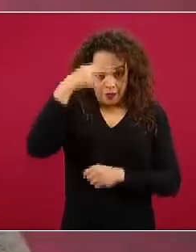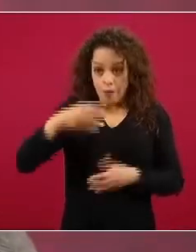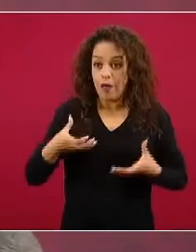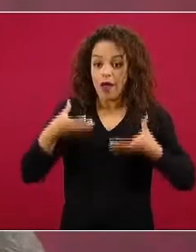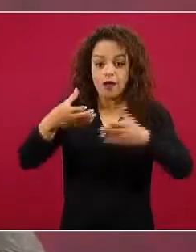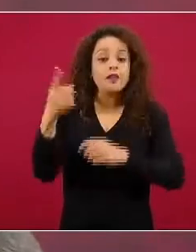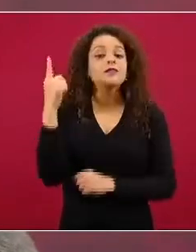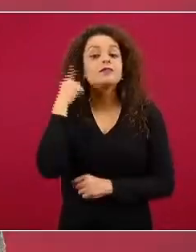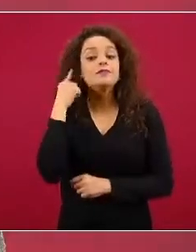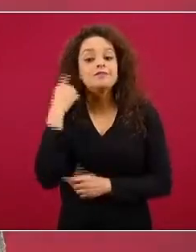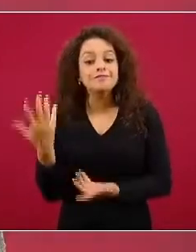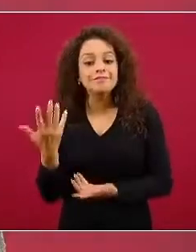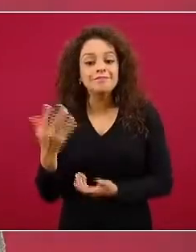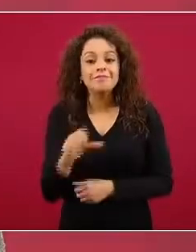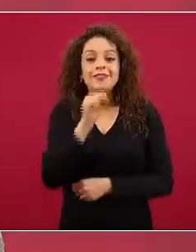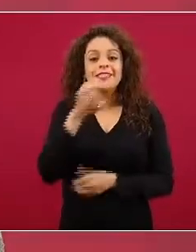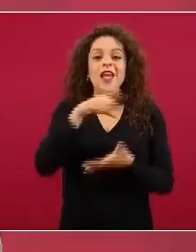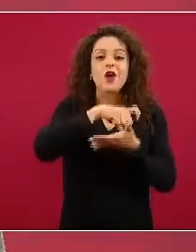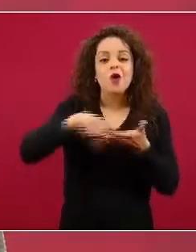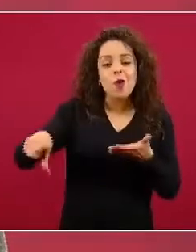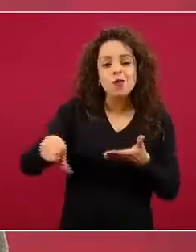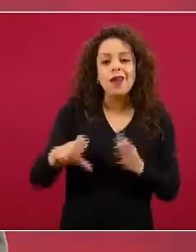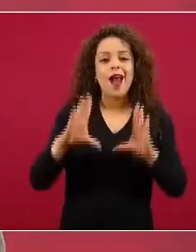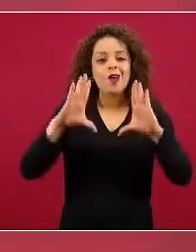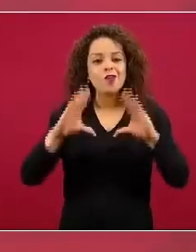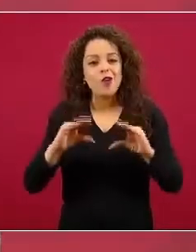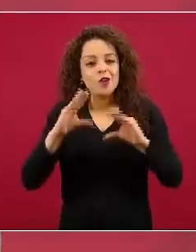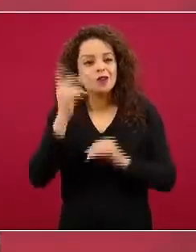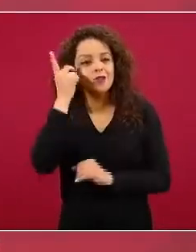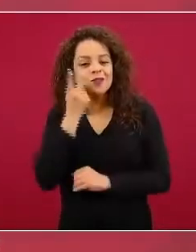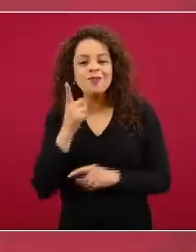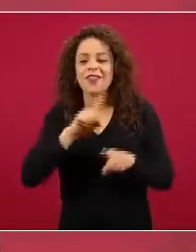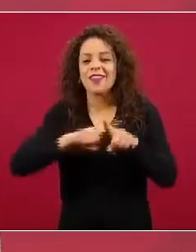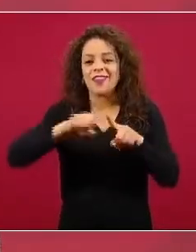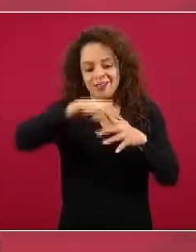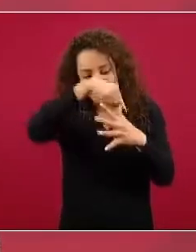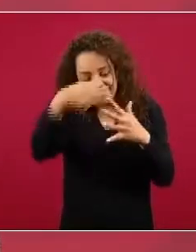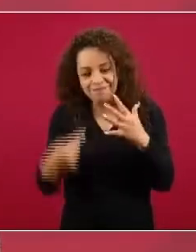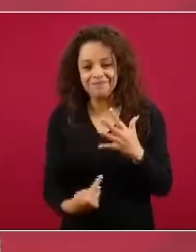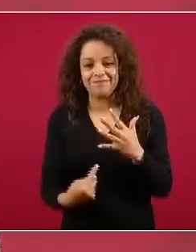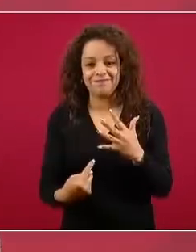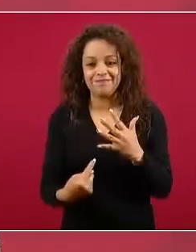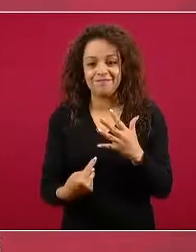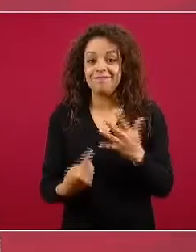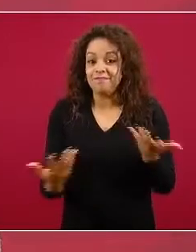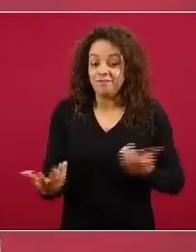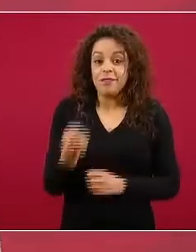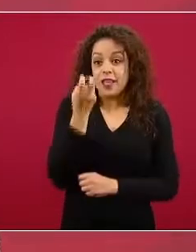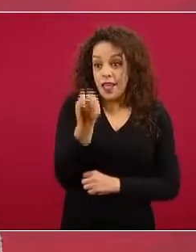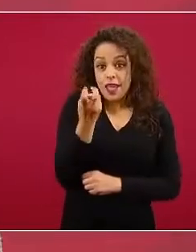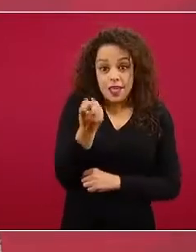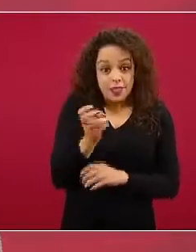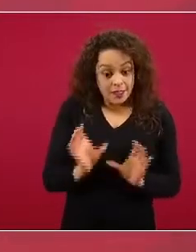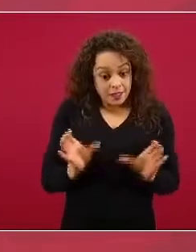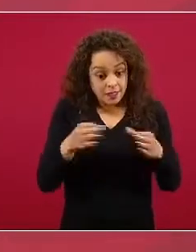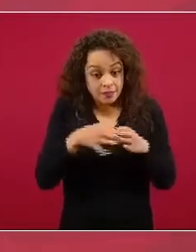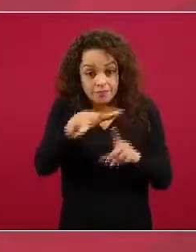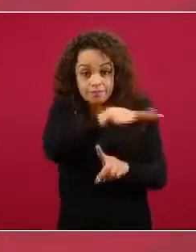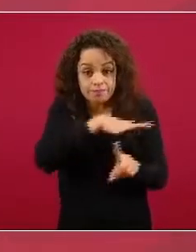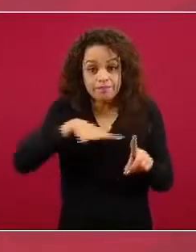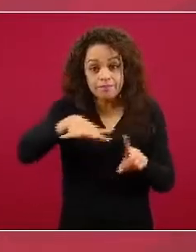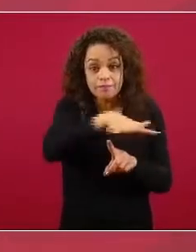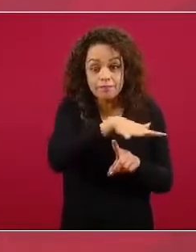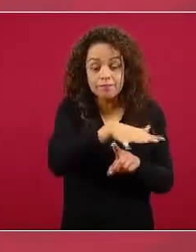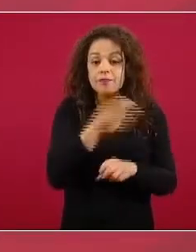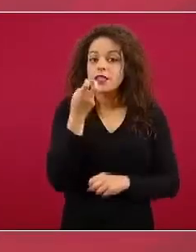compran colchones, etcétera, ¿no? Entonces, toda esta población es el centro